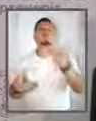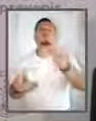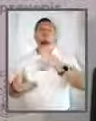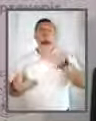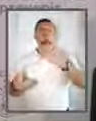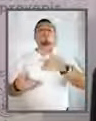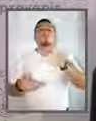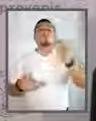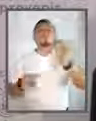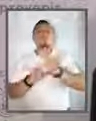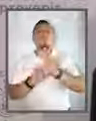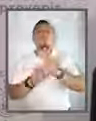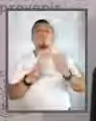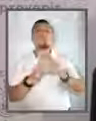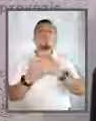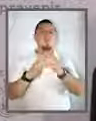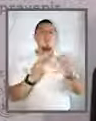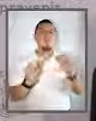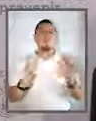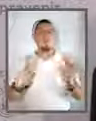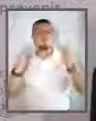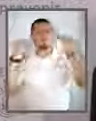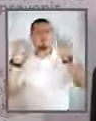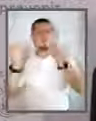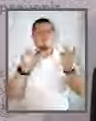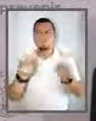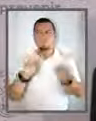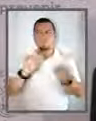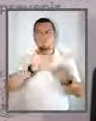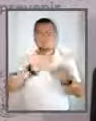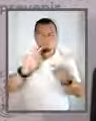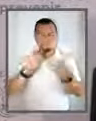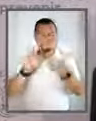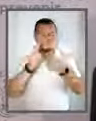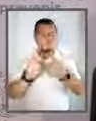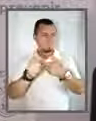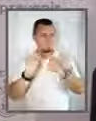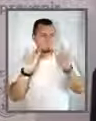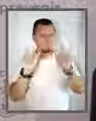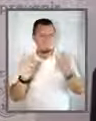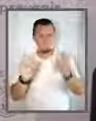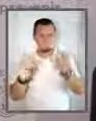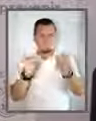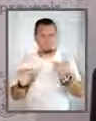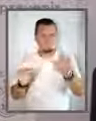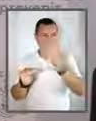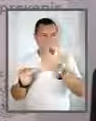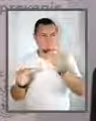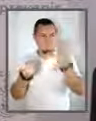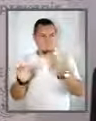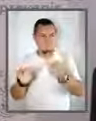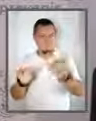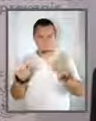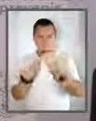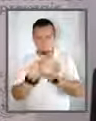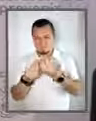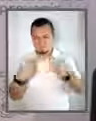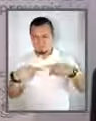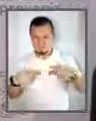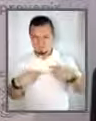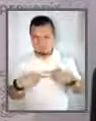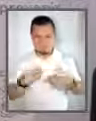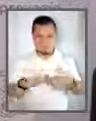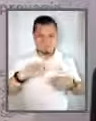de desórdenes o de desmanes. Estamos trabajando todas las dependencias en todos aquellos aspectos preventivos